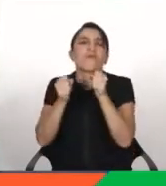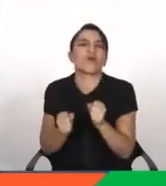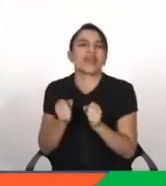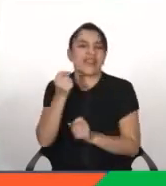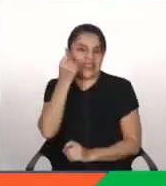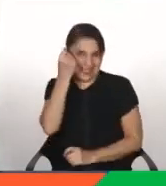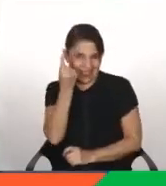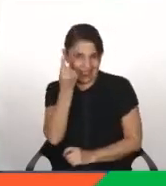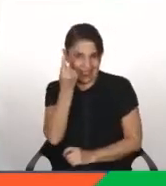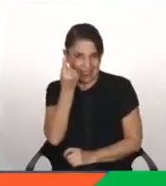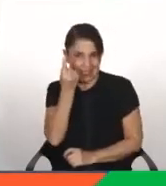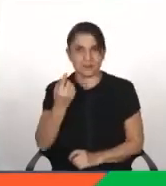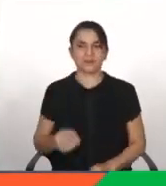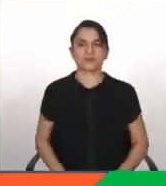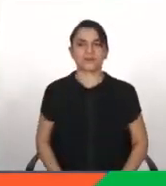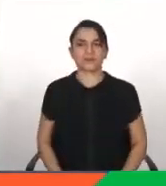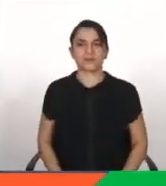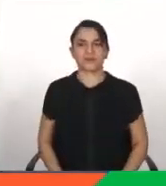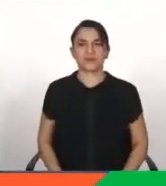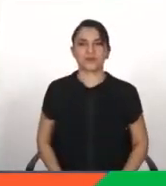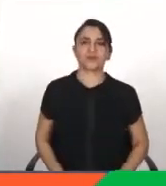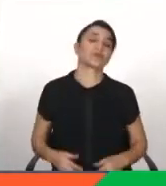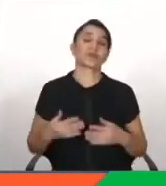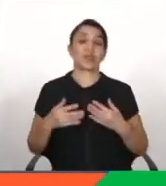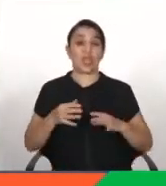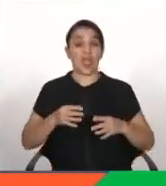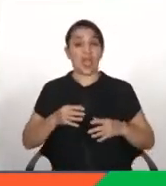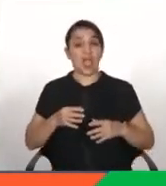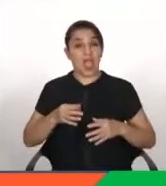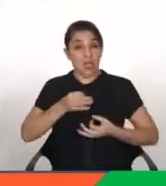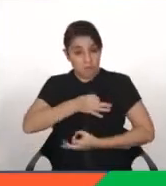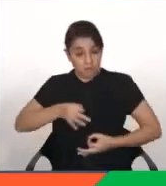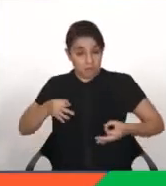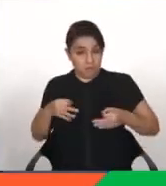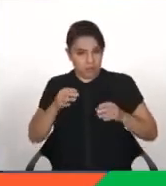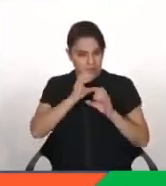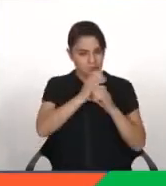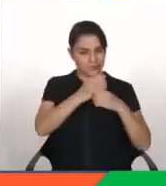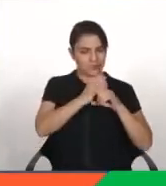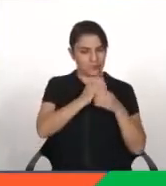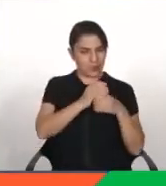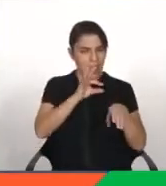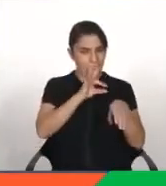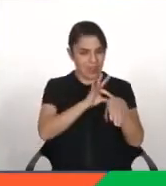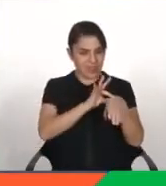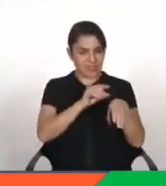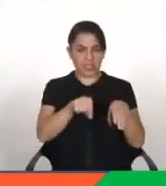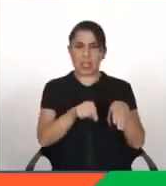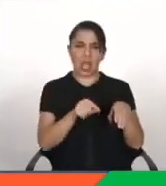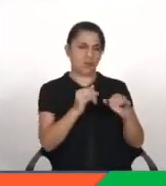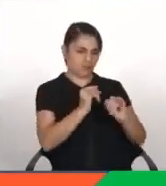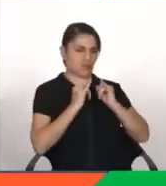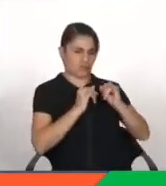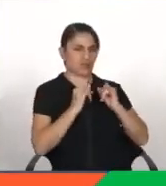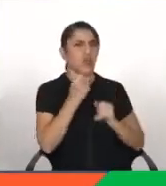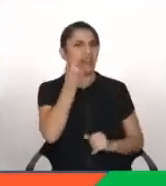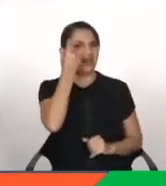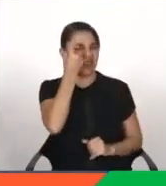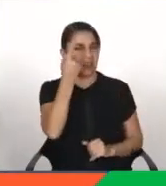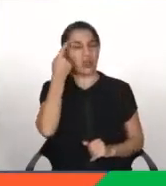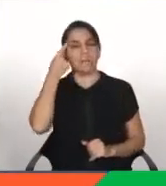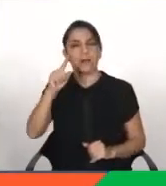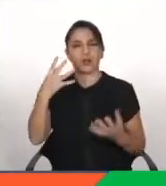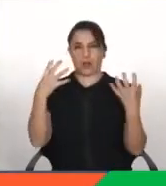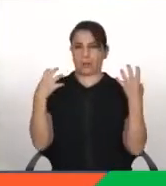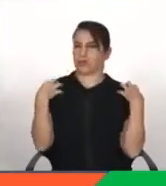pues, hacer divulgación en biomedicina está muy bien, pero también es una responsabilidad, también te digo. O sea, tampoco es una cosa súper fácil de mira,